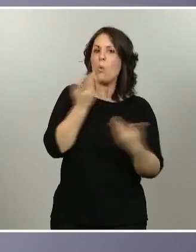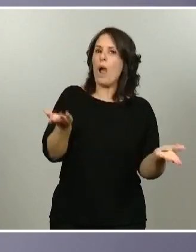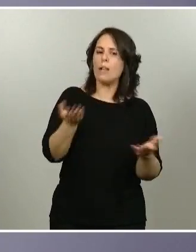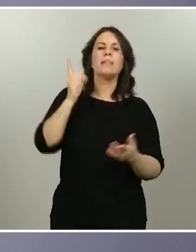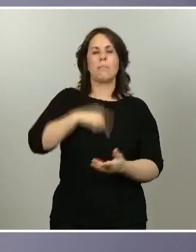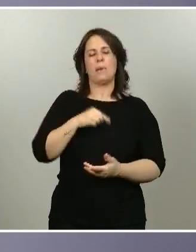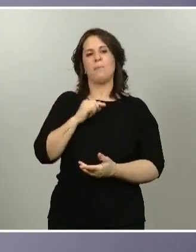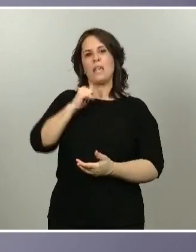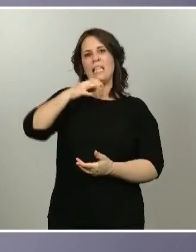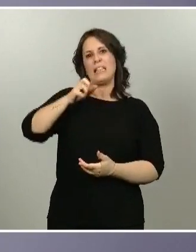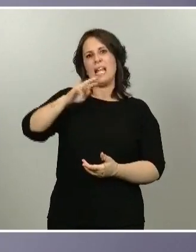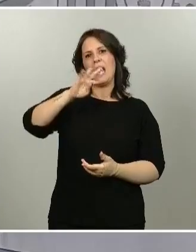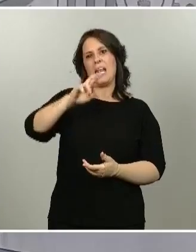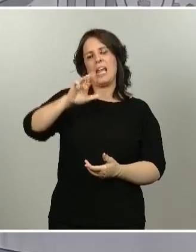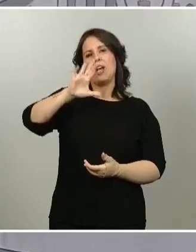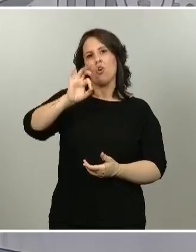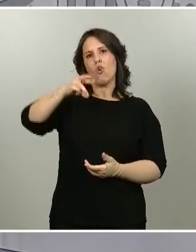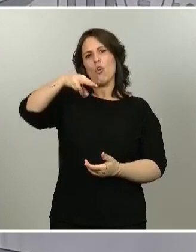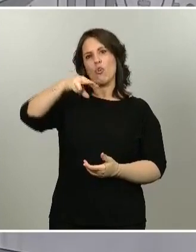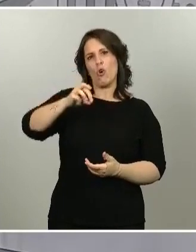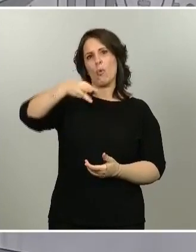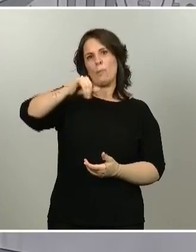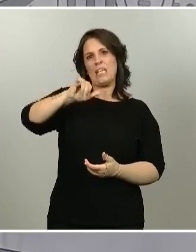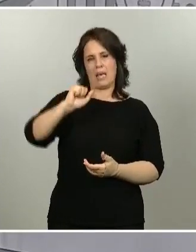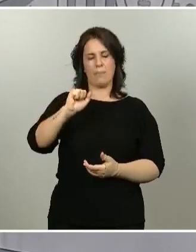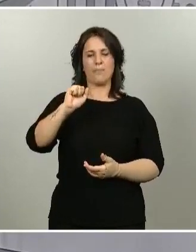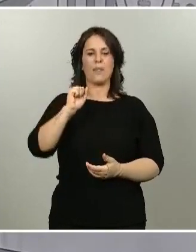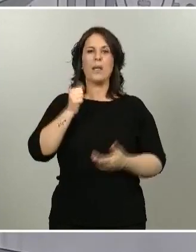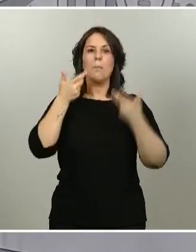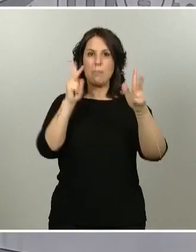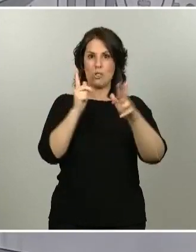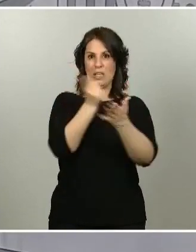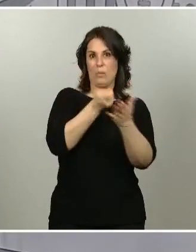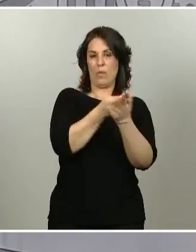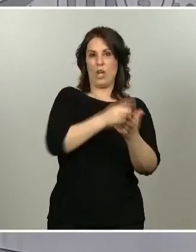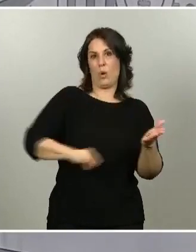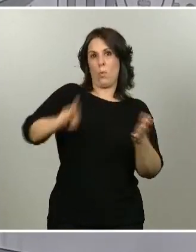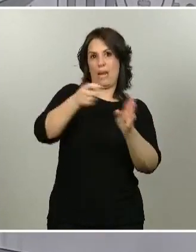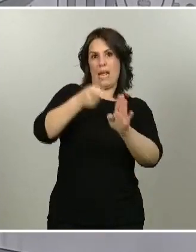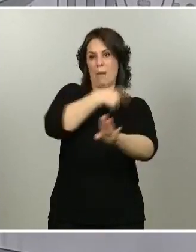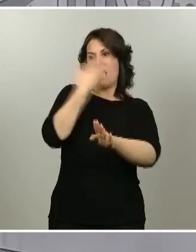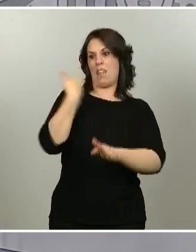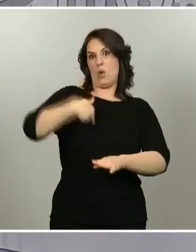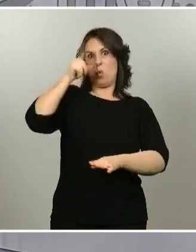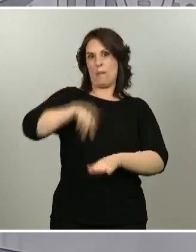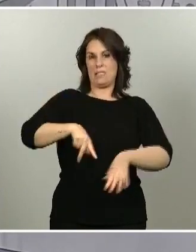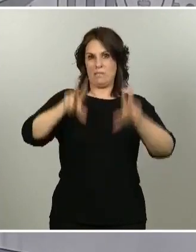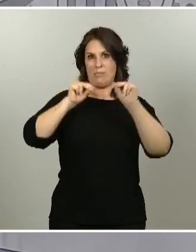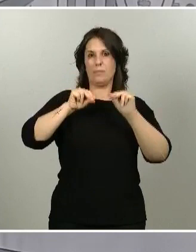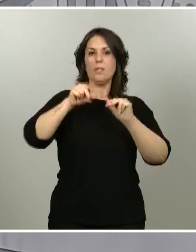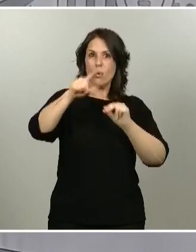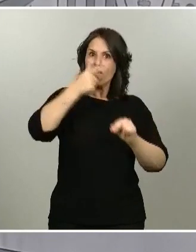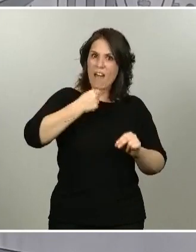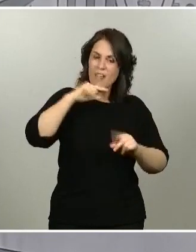permiso retribuido recuperable terminó hace más de un mes y desde hace semanas hay una mayor libertad de movimiento, ¿están teniendo facilidad para identificar dónde